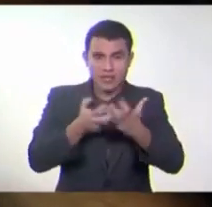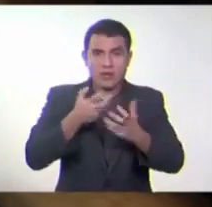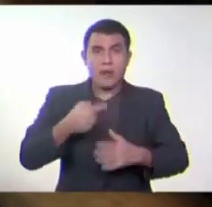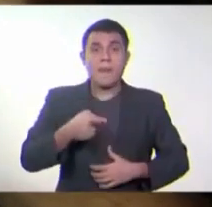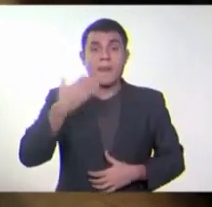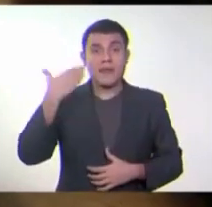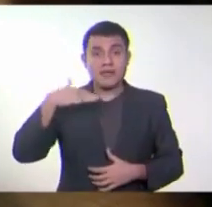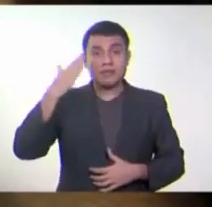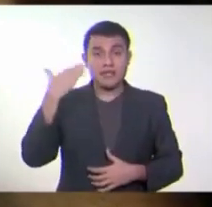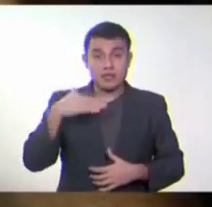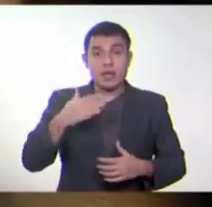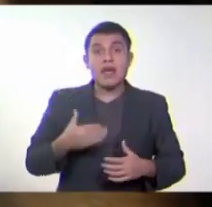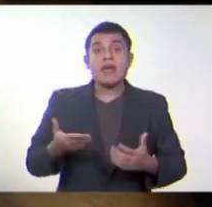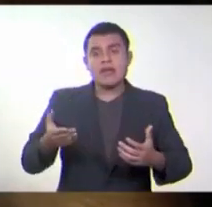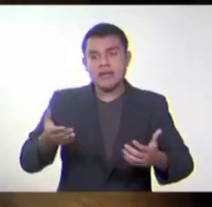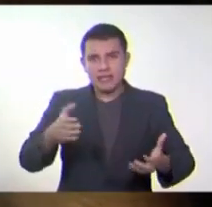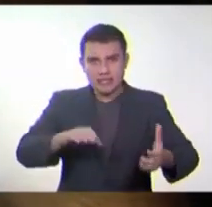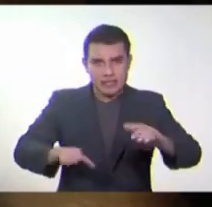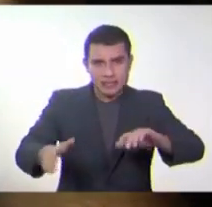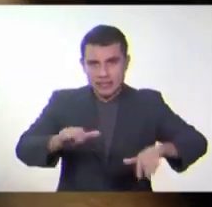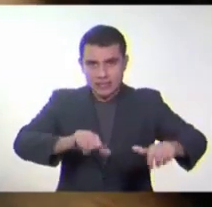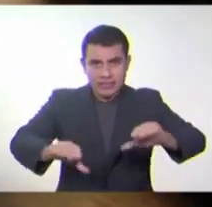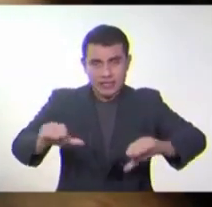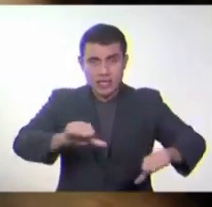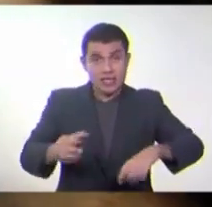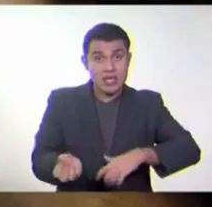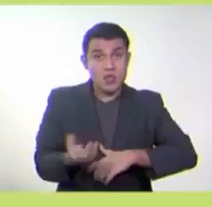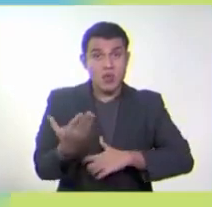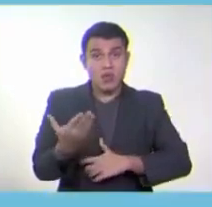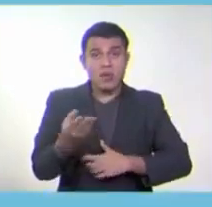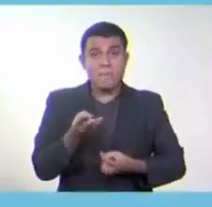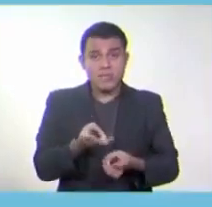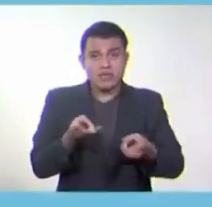expertos en química de nuevos materiales.